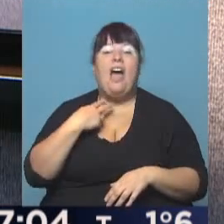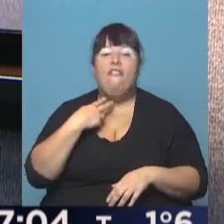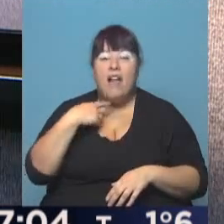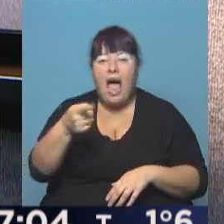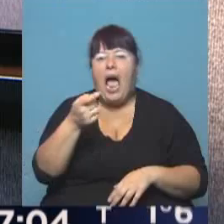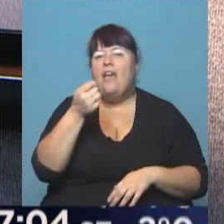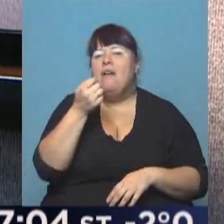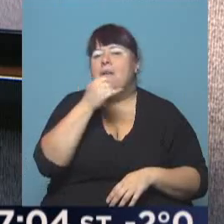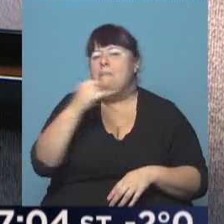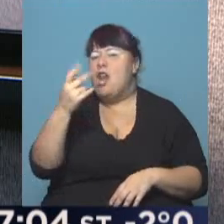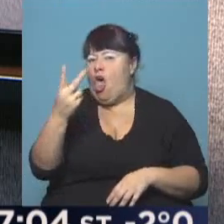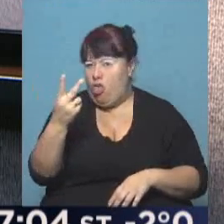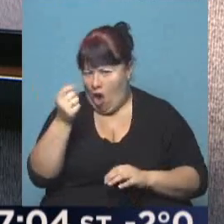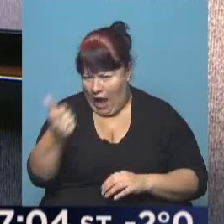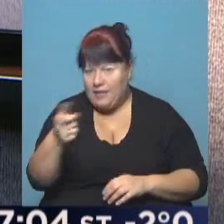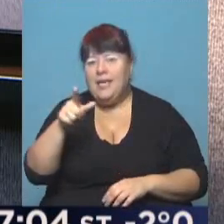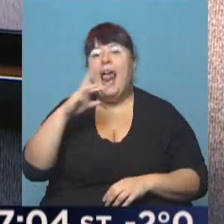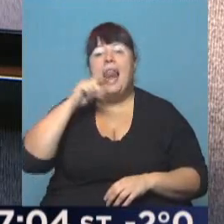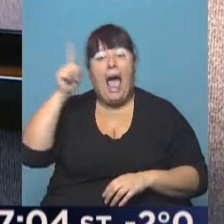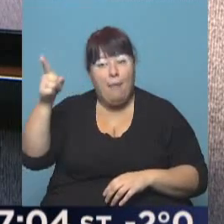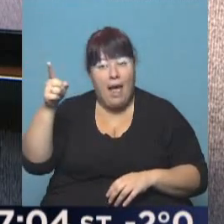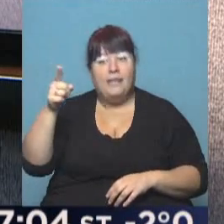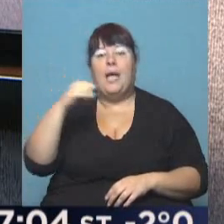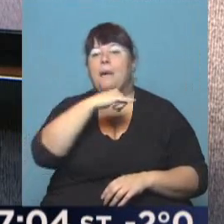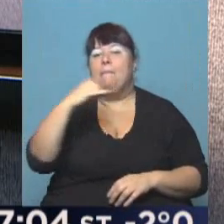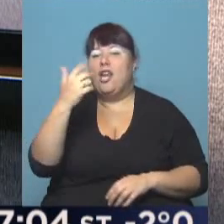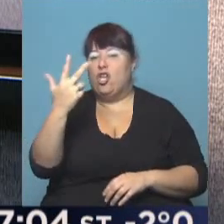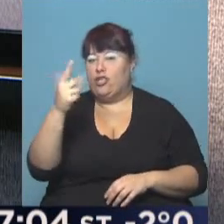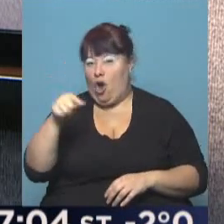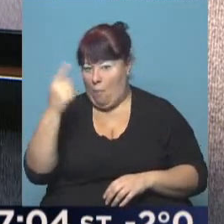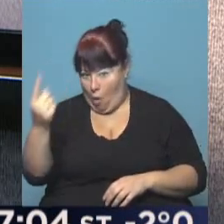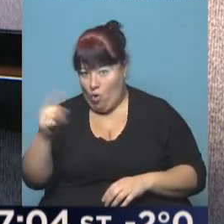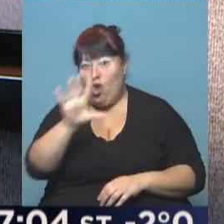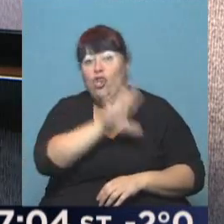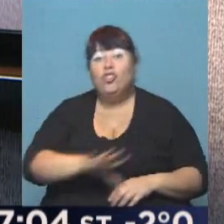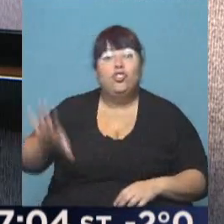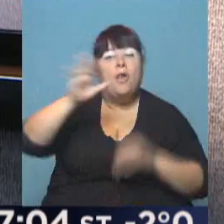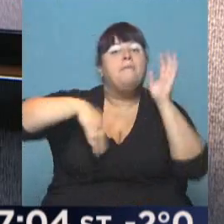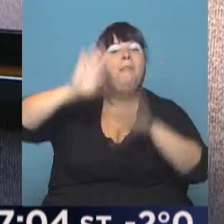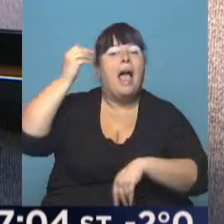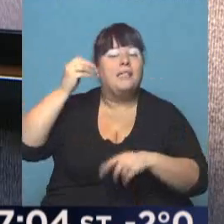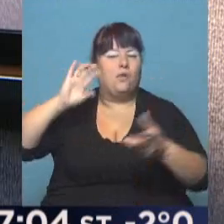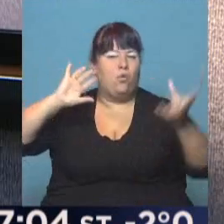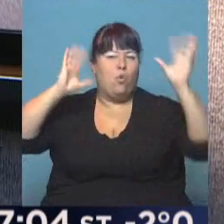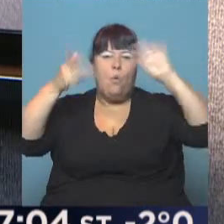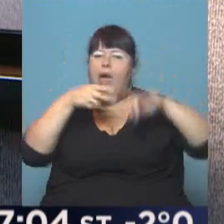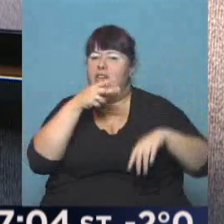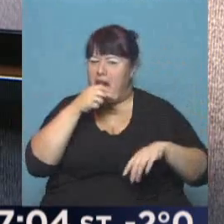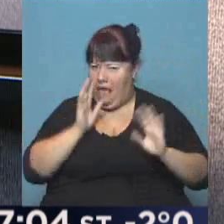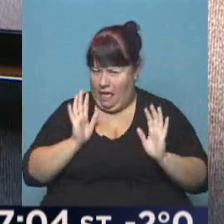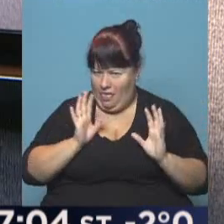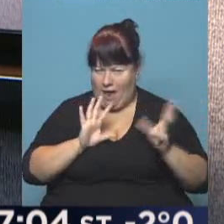Fernando casi 2 grados bajo cero. La ciudad de La Plata 3.1 bajo cero. Y todo esto predominando el cielo